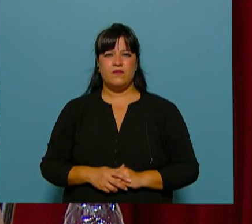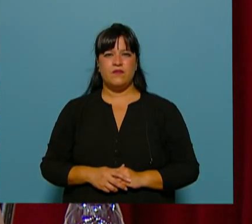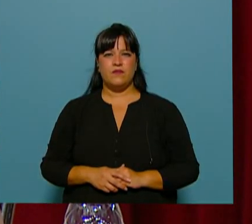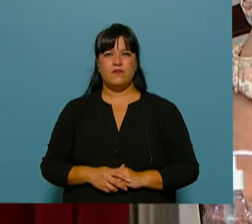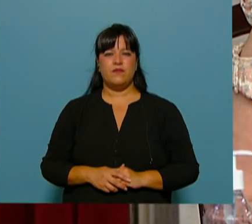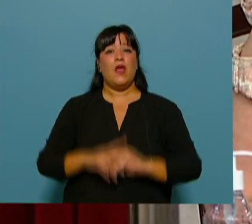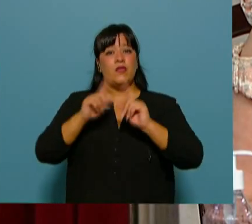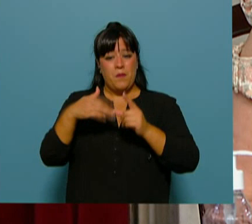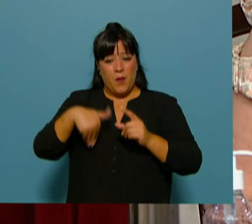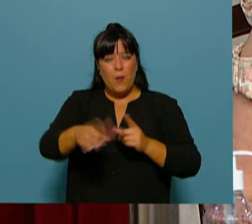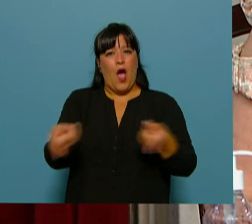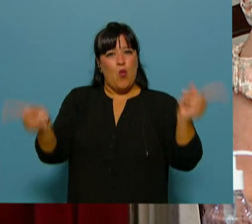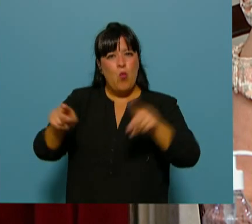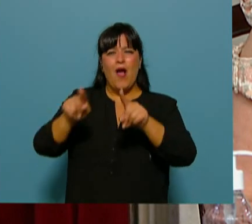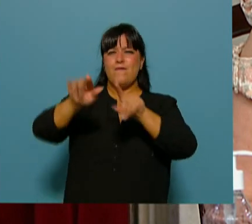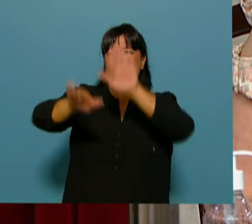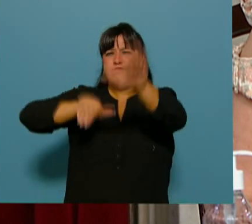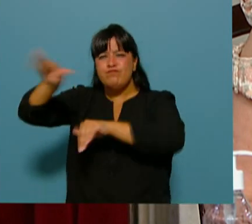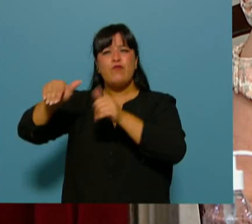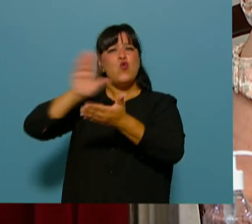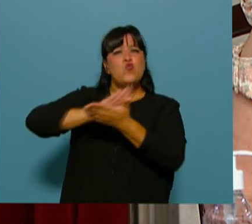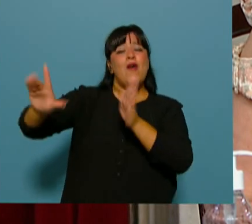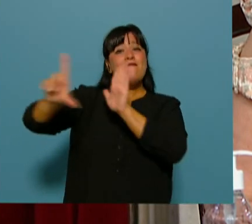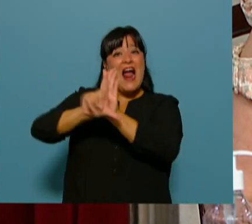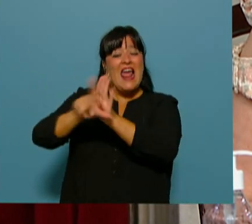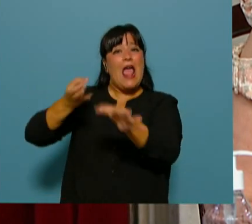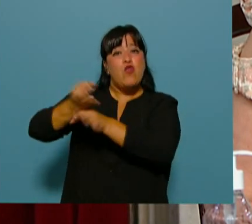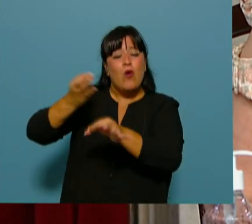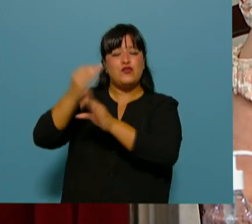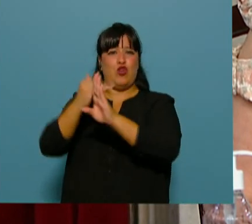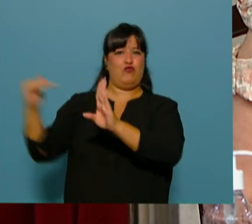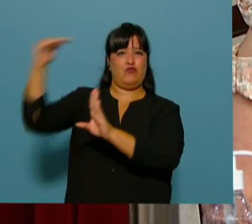Retomaremos la convocatoria a debatir una nueva ley de educación superior.